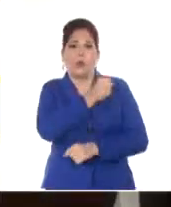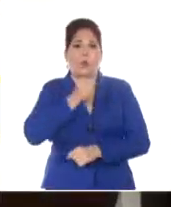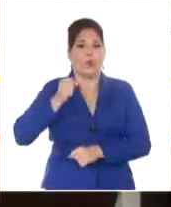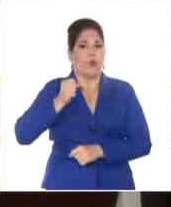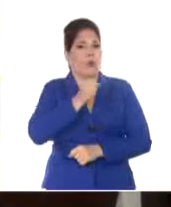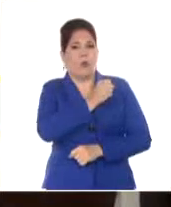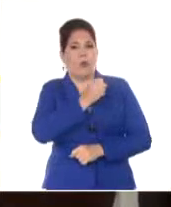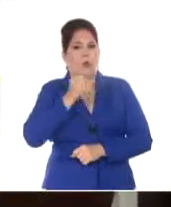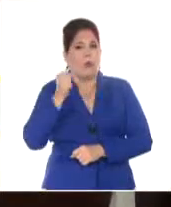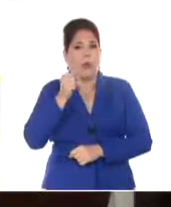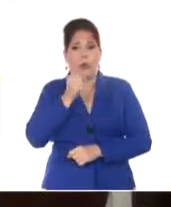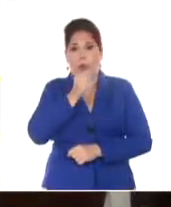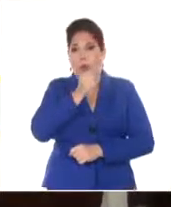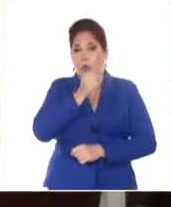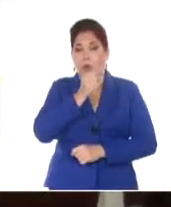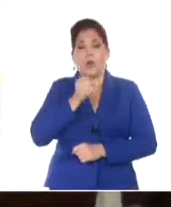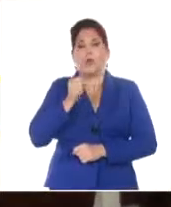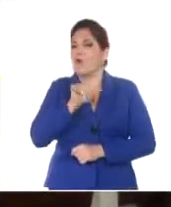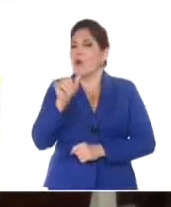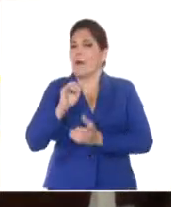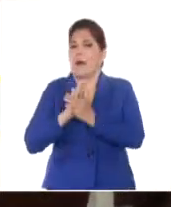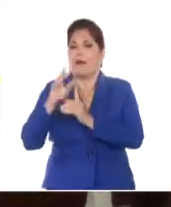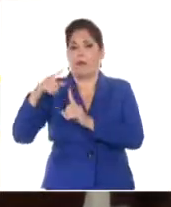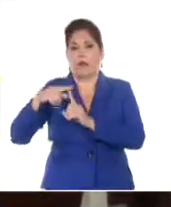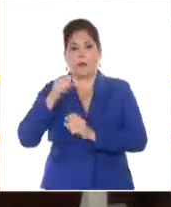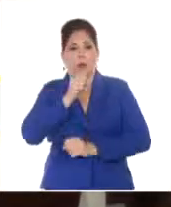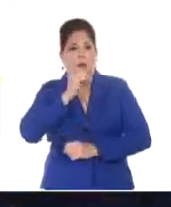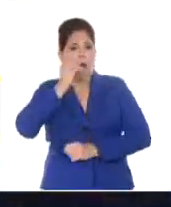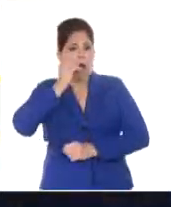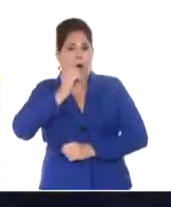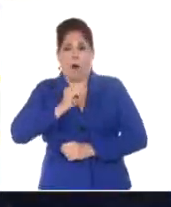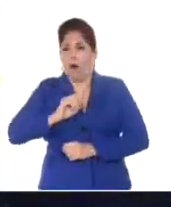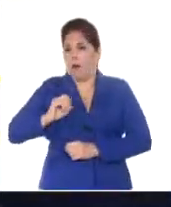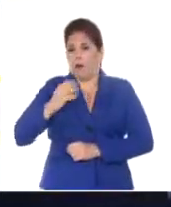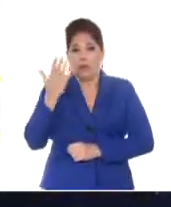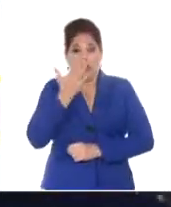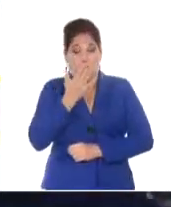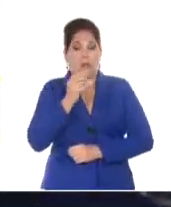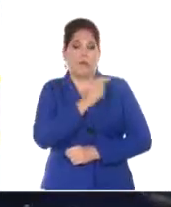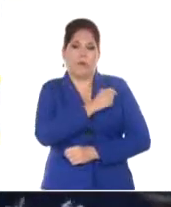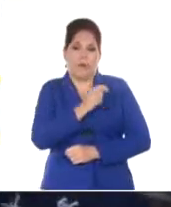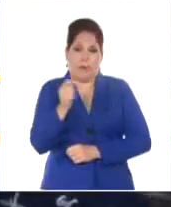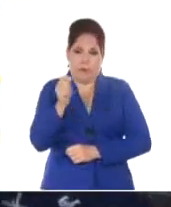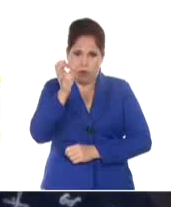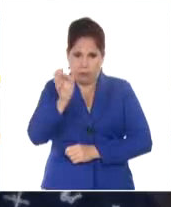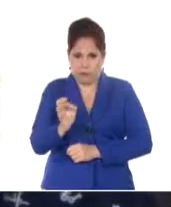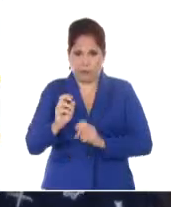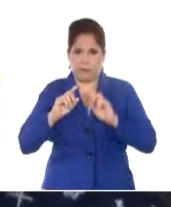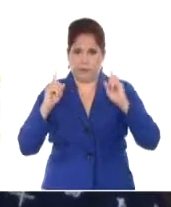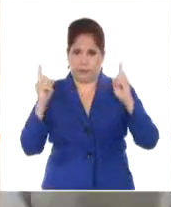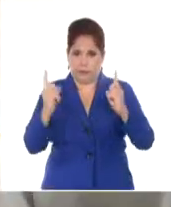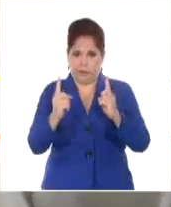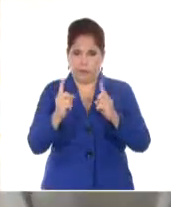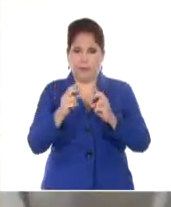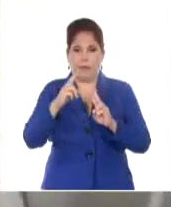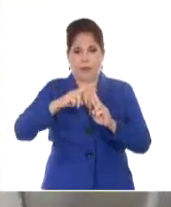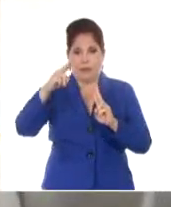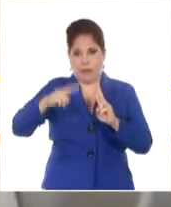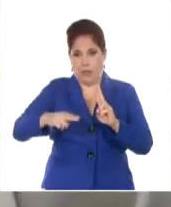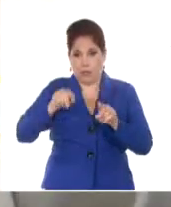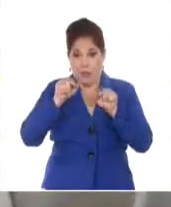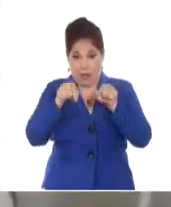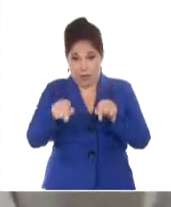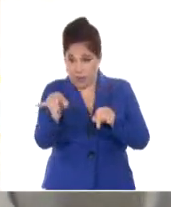y la Orquesta Sinfónica de Matanzas, esta bajo la dirección del maestro Enriquito Pérez Mesa. Se prevé